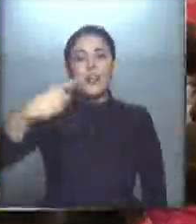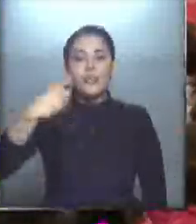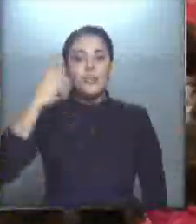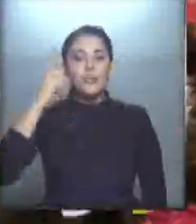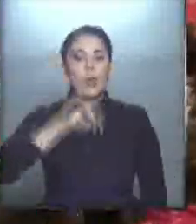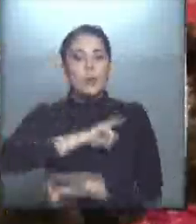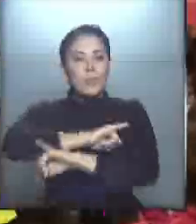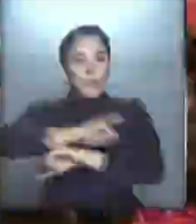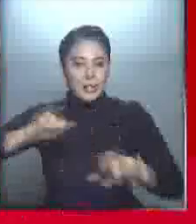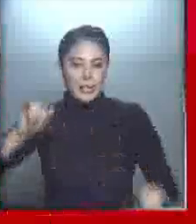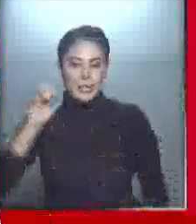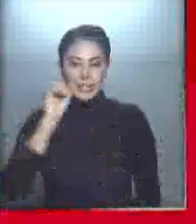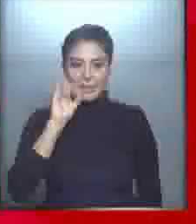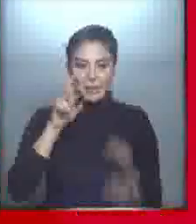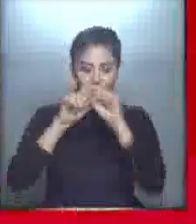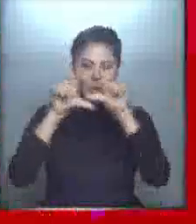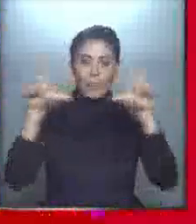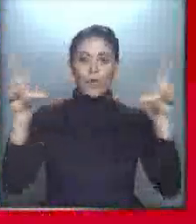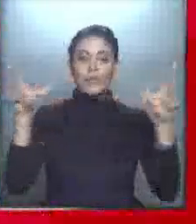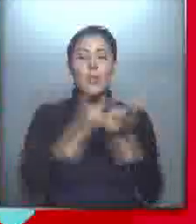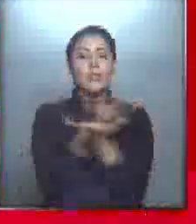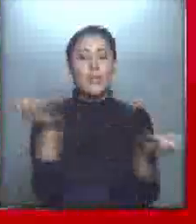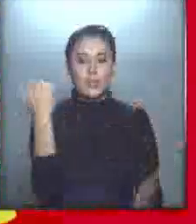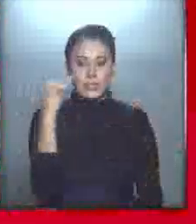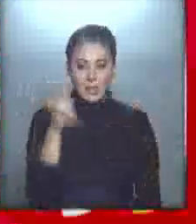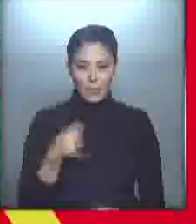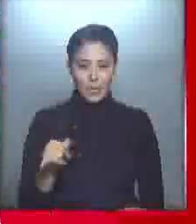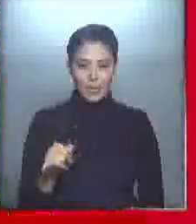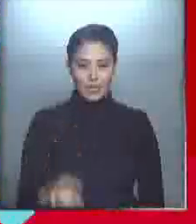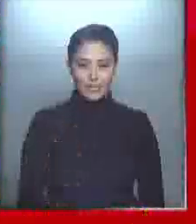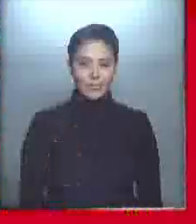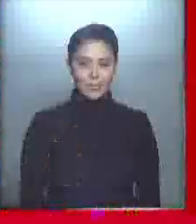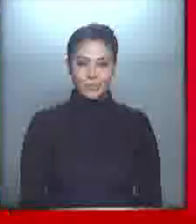la próxima edición de... El Asombroso Show de Samba.